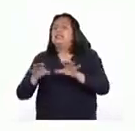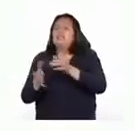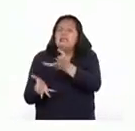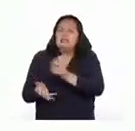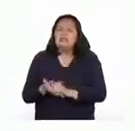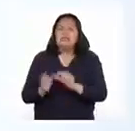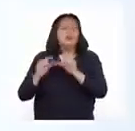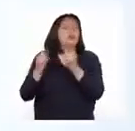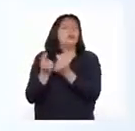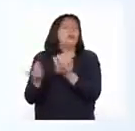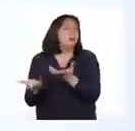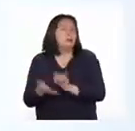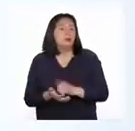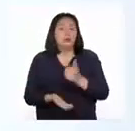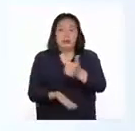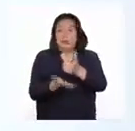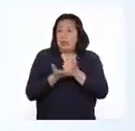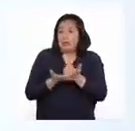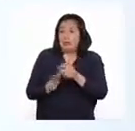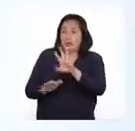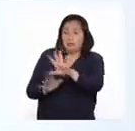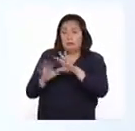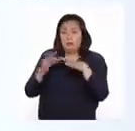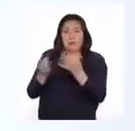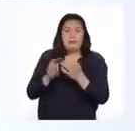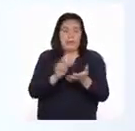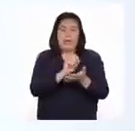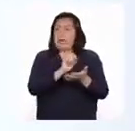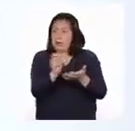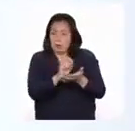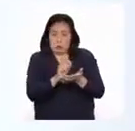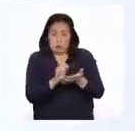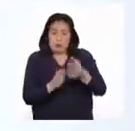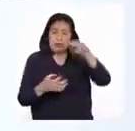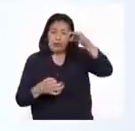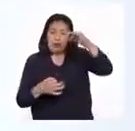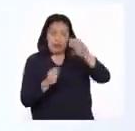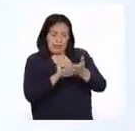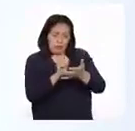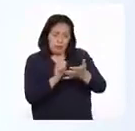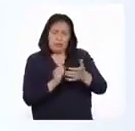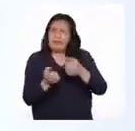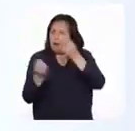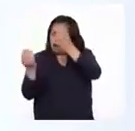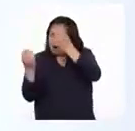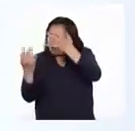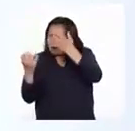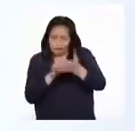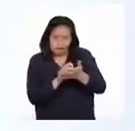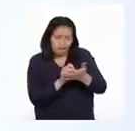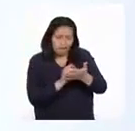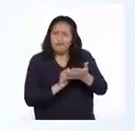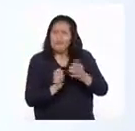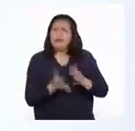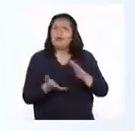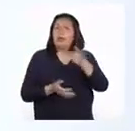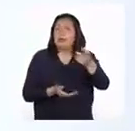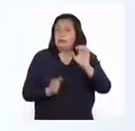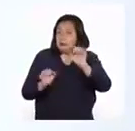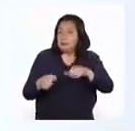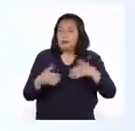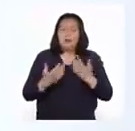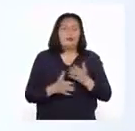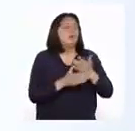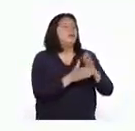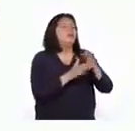se realizaron en grupo y con ayuda de tu familia, anótalas en una hoja con toda la información que obtengas. De esta manera